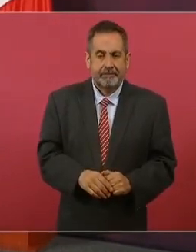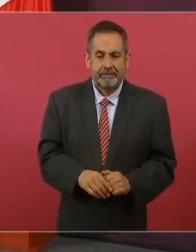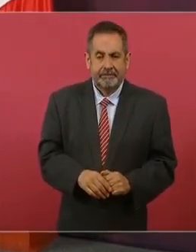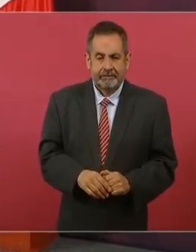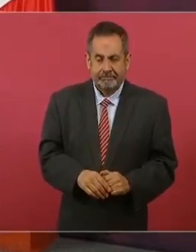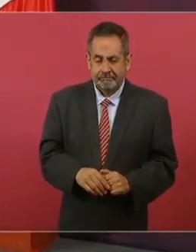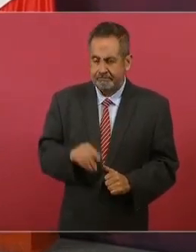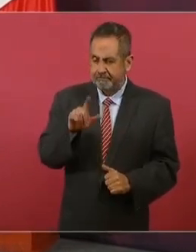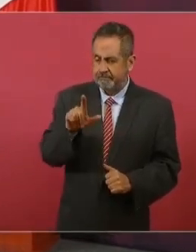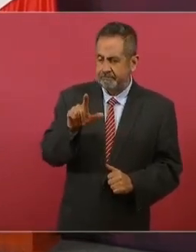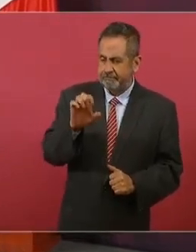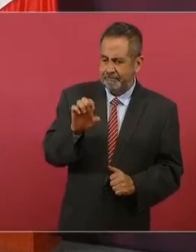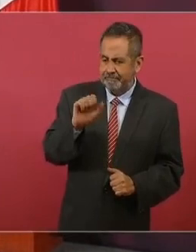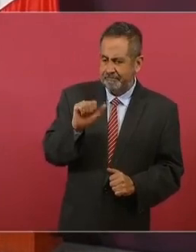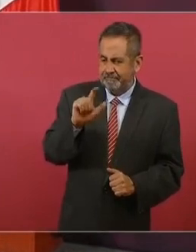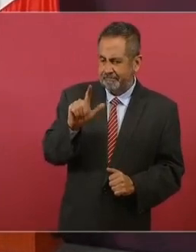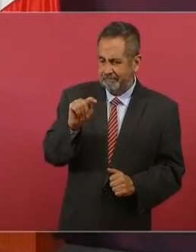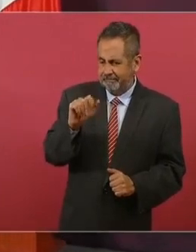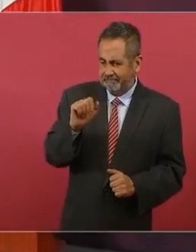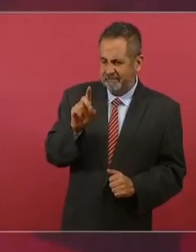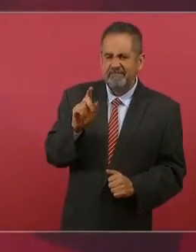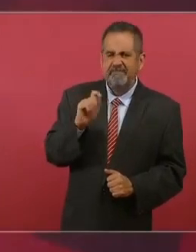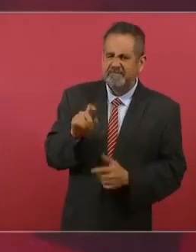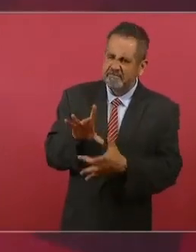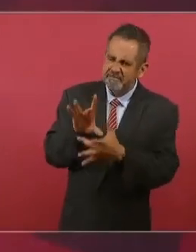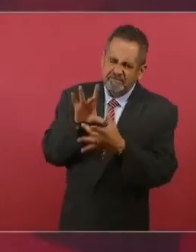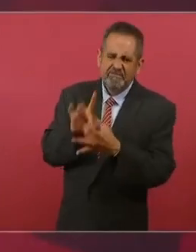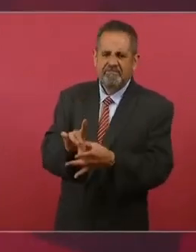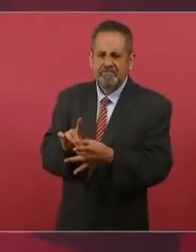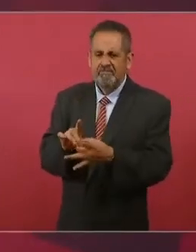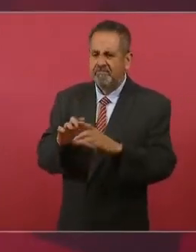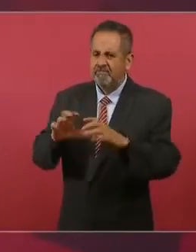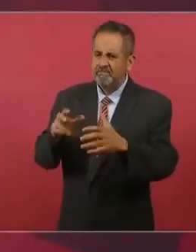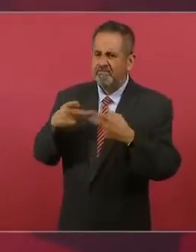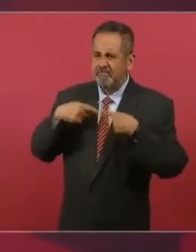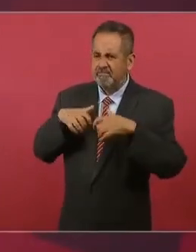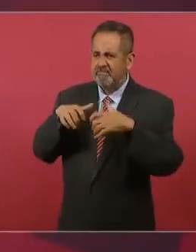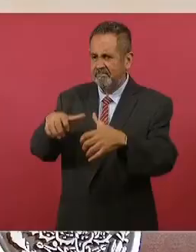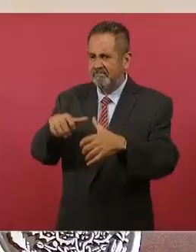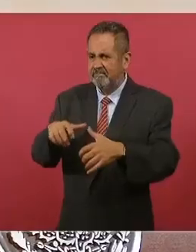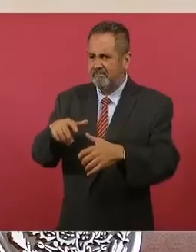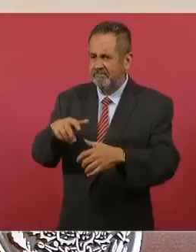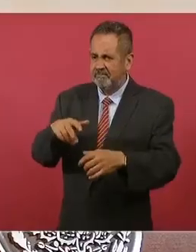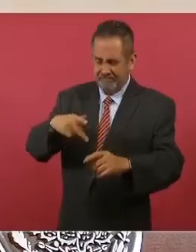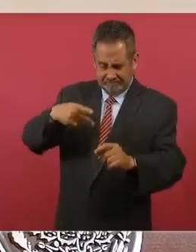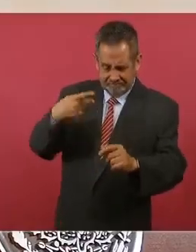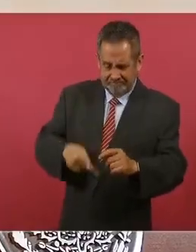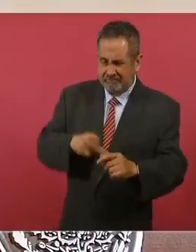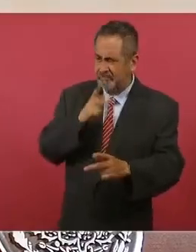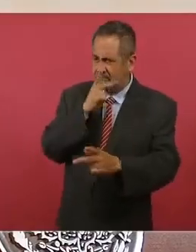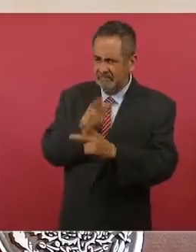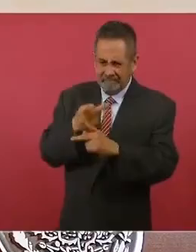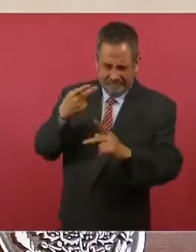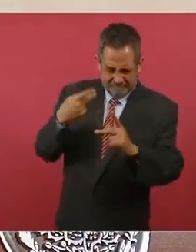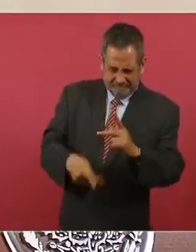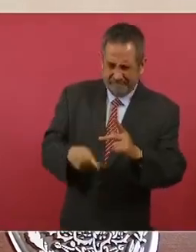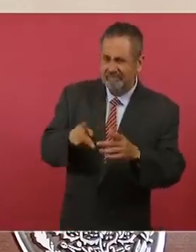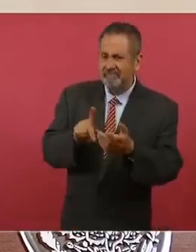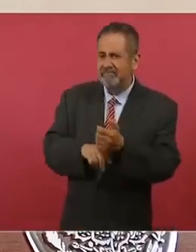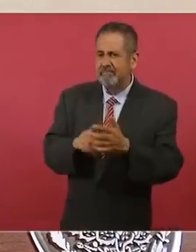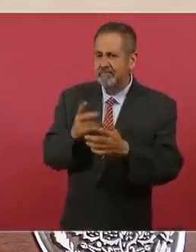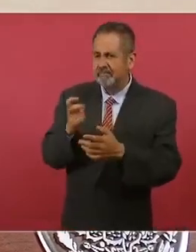No, la lealtad es al pueblo, la lealtad a la patria, la lealtad a los